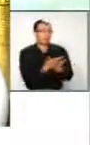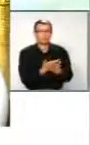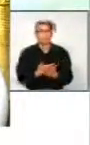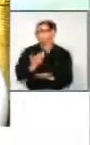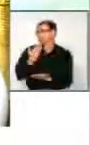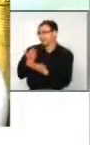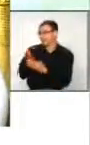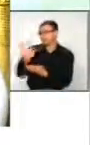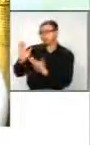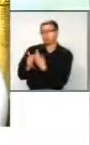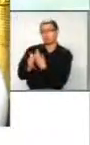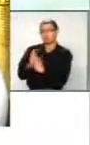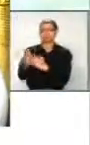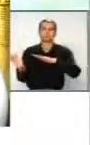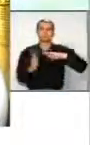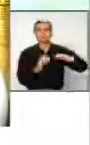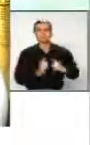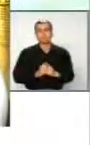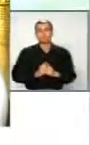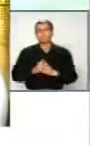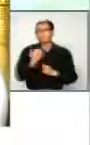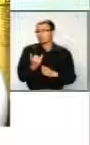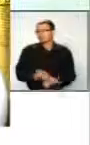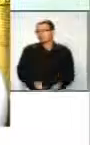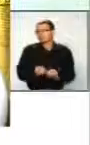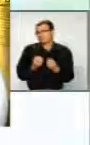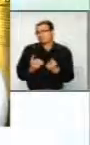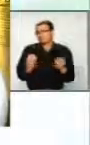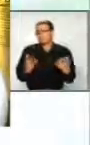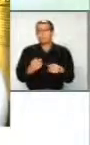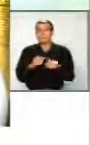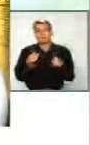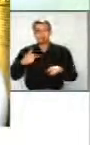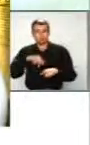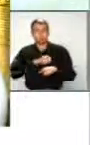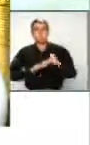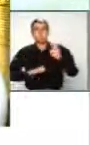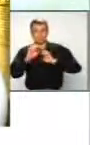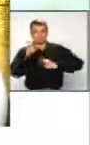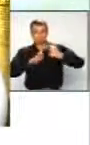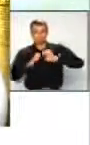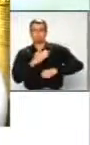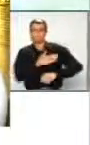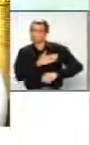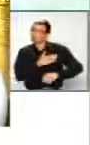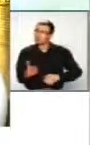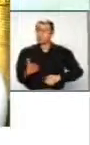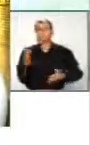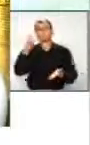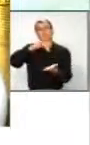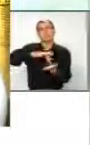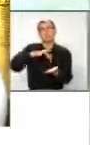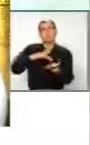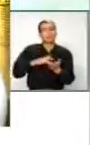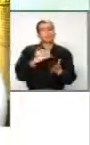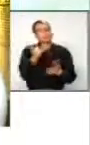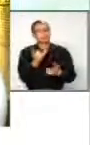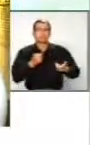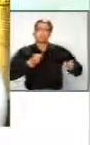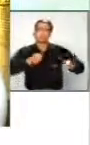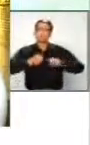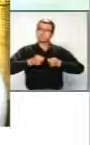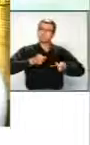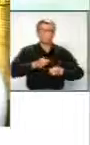el mismo, los medios de comunicación pueden pasar muchísimas cosas, pero los defensores estamos muy pendientes también de hacer regulación, de hacer control, de